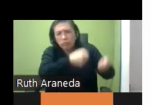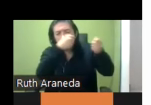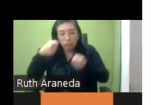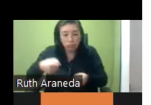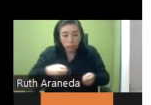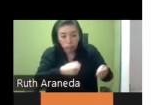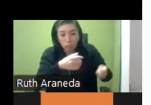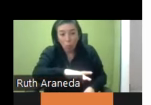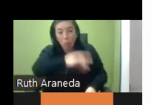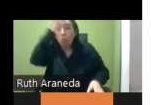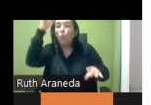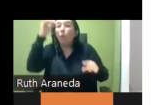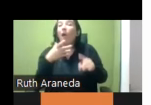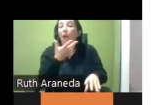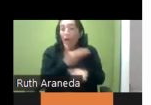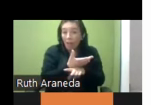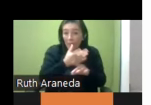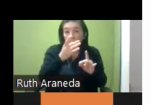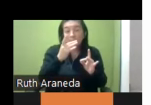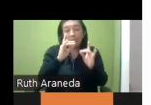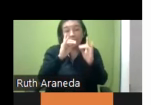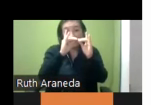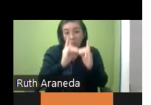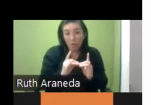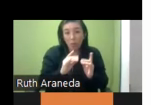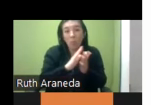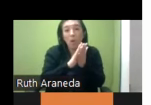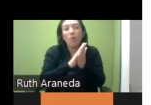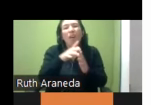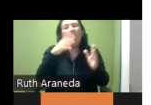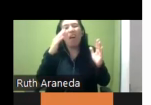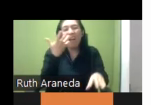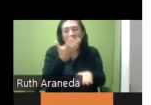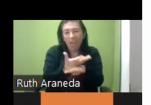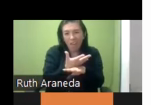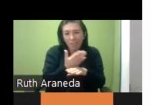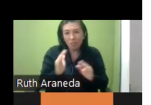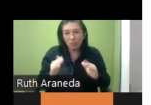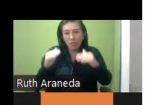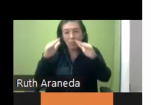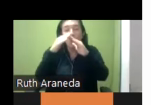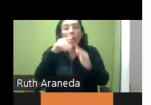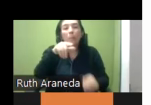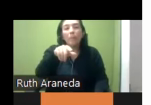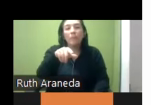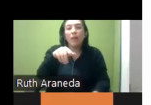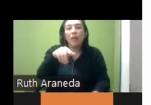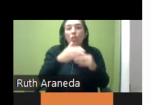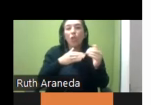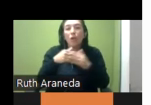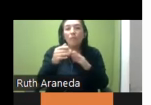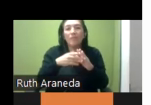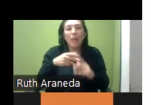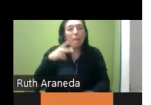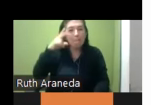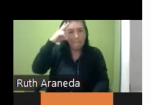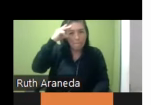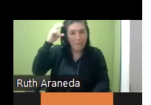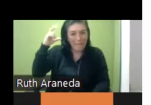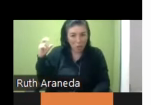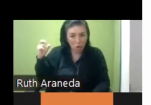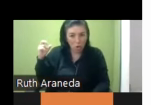como este templo mayor que vemos acá en el caso de Tenochtitlán. En la